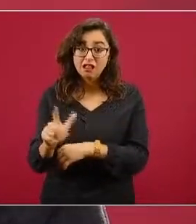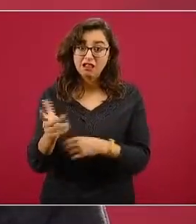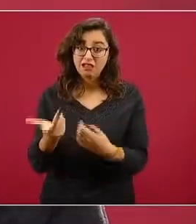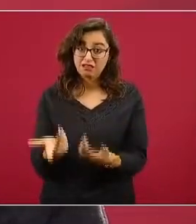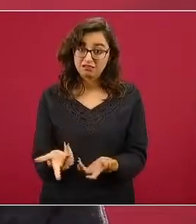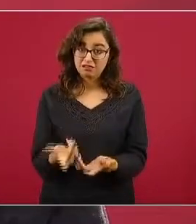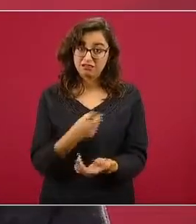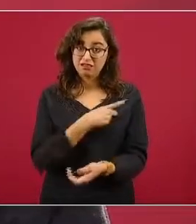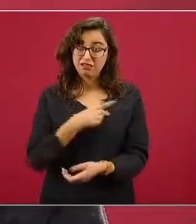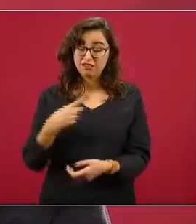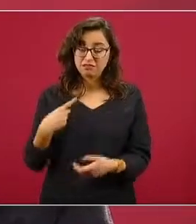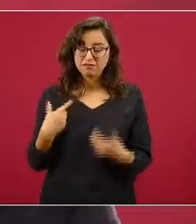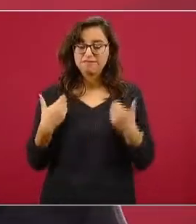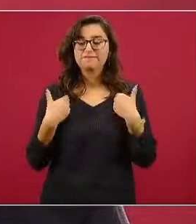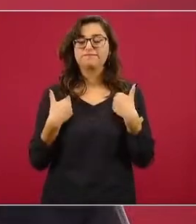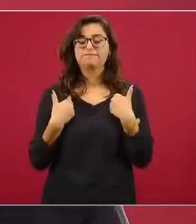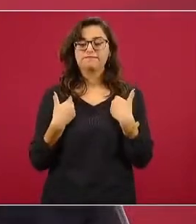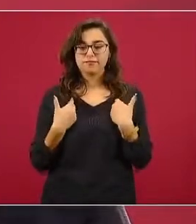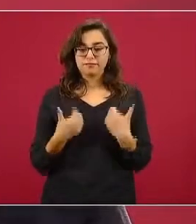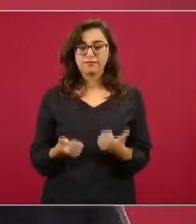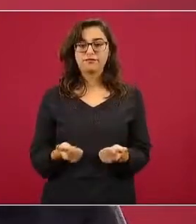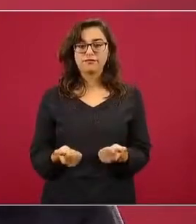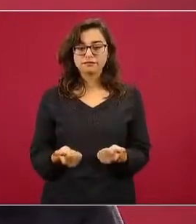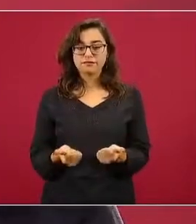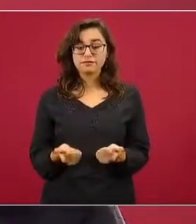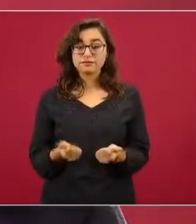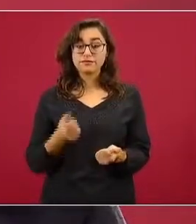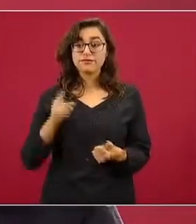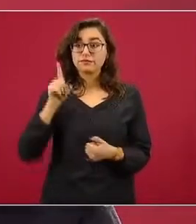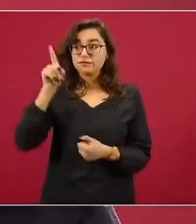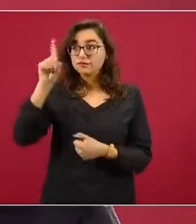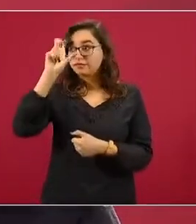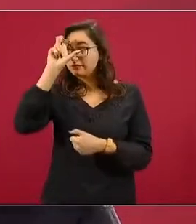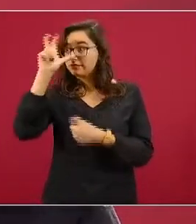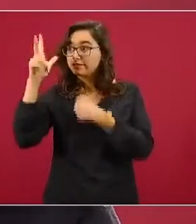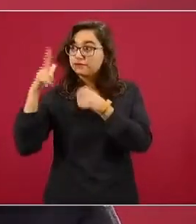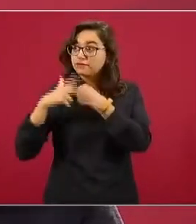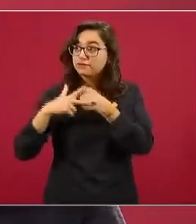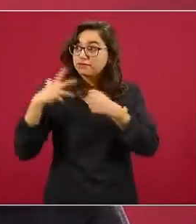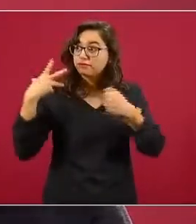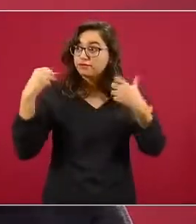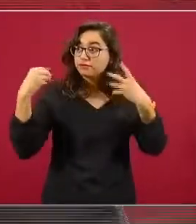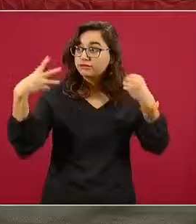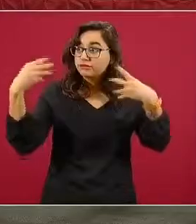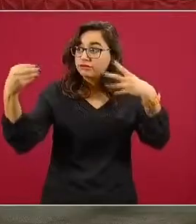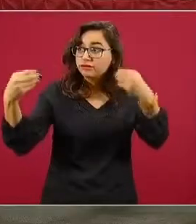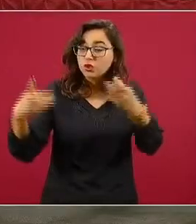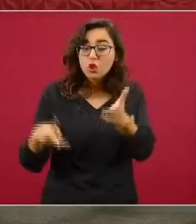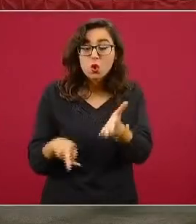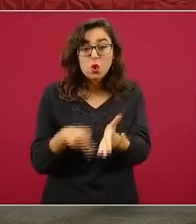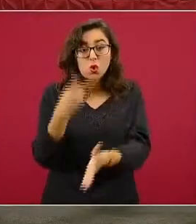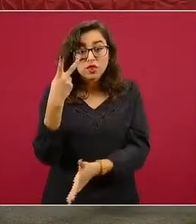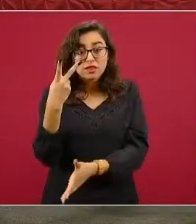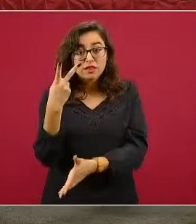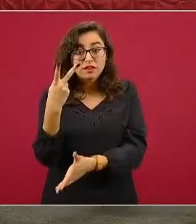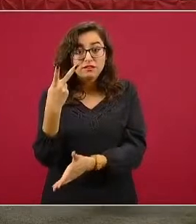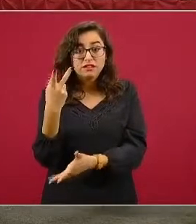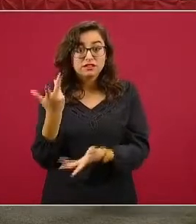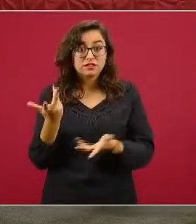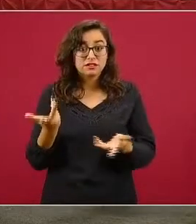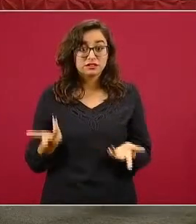esperar. Cuando empiezan a surgir los rebrotes en Europa Occidental, cuando en algunos países, como es el caso